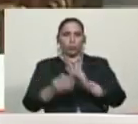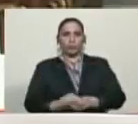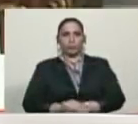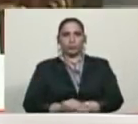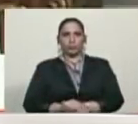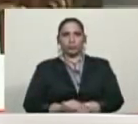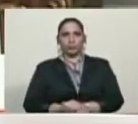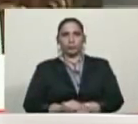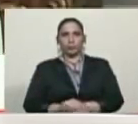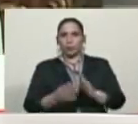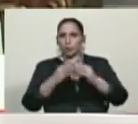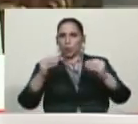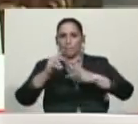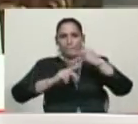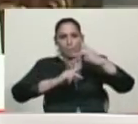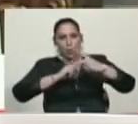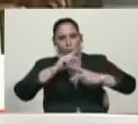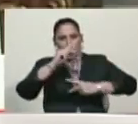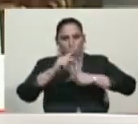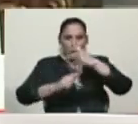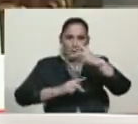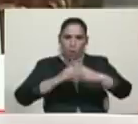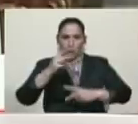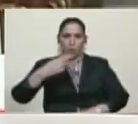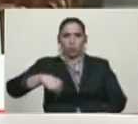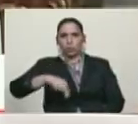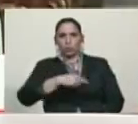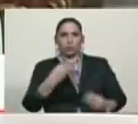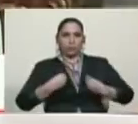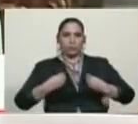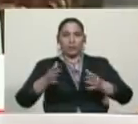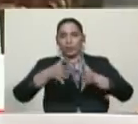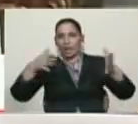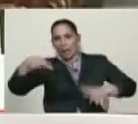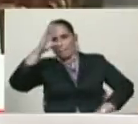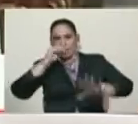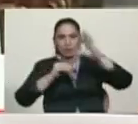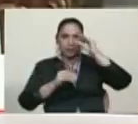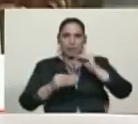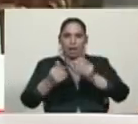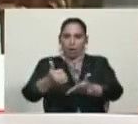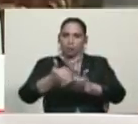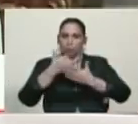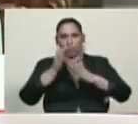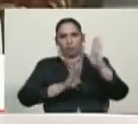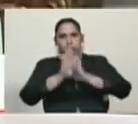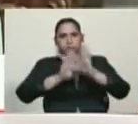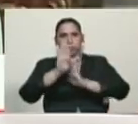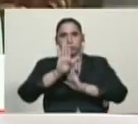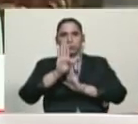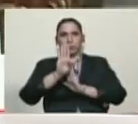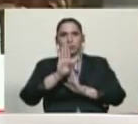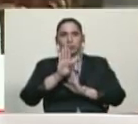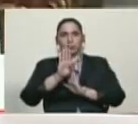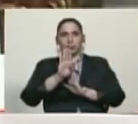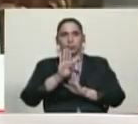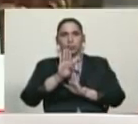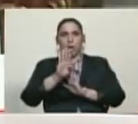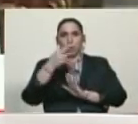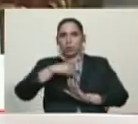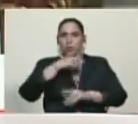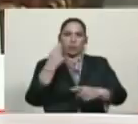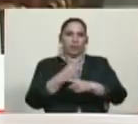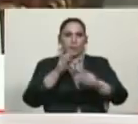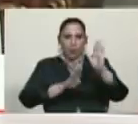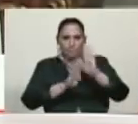todo este proceso que estamos viviendo tiene que ser un gran aprendizaje que nos ayude a crecer nosotros tenemos que